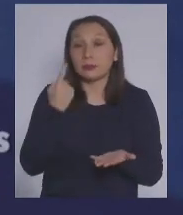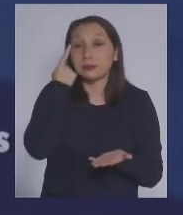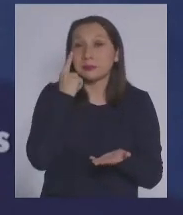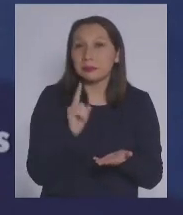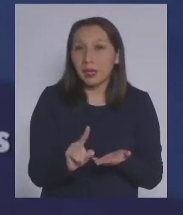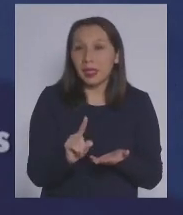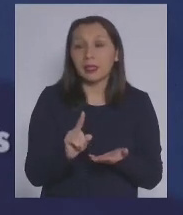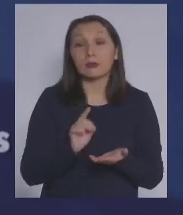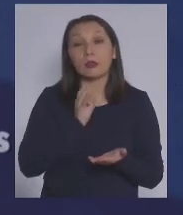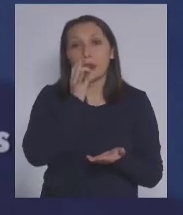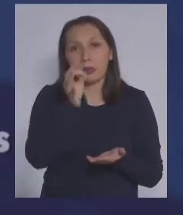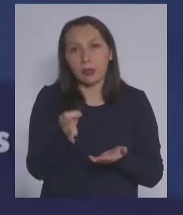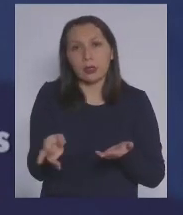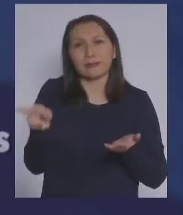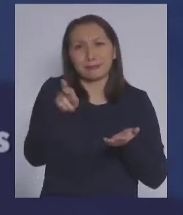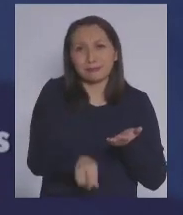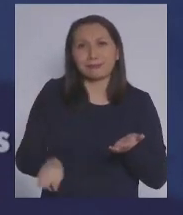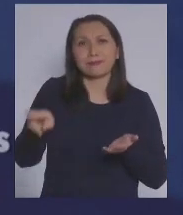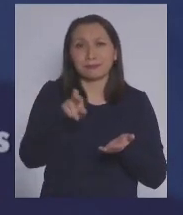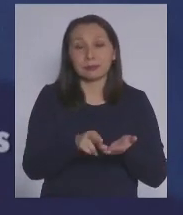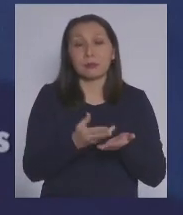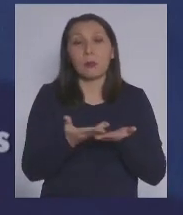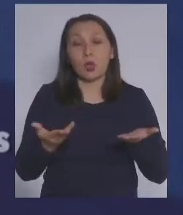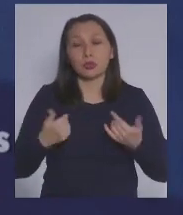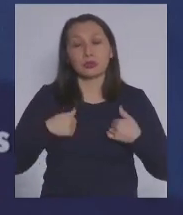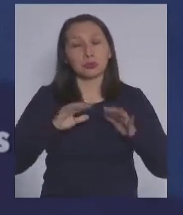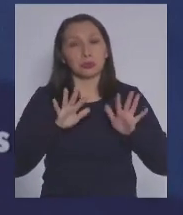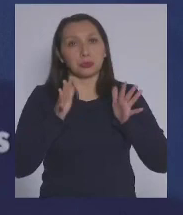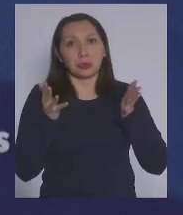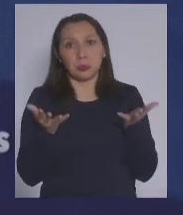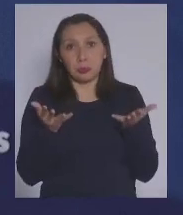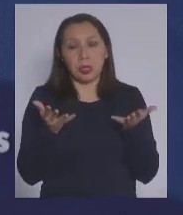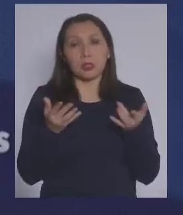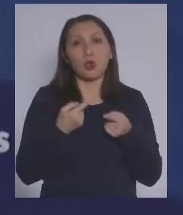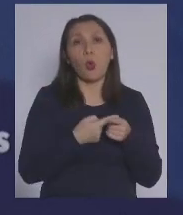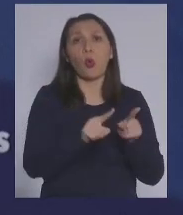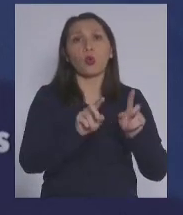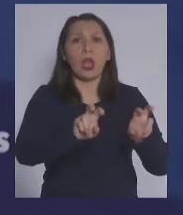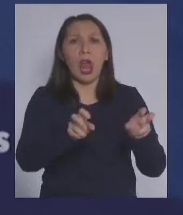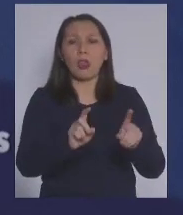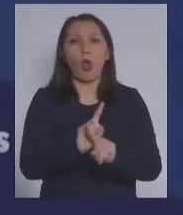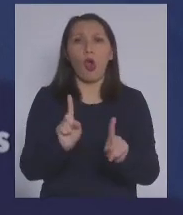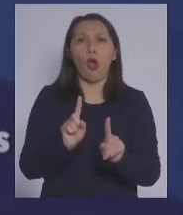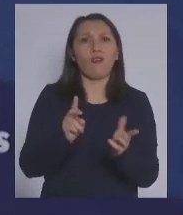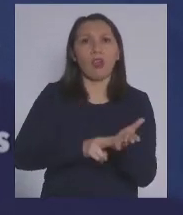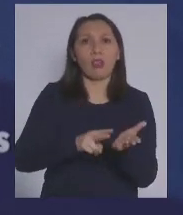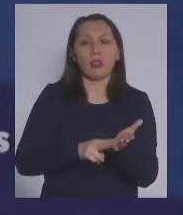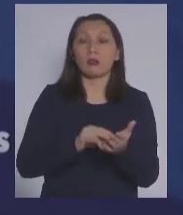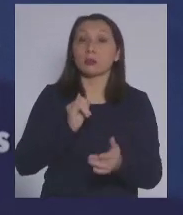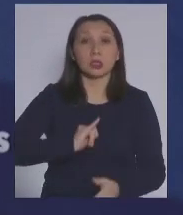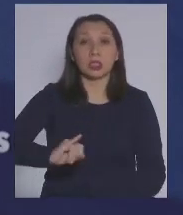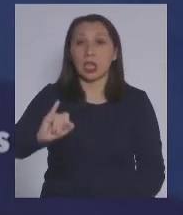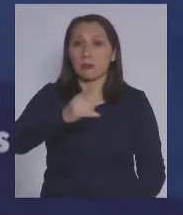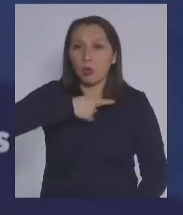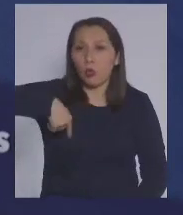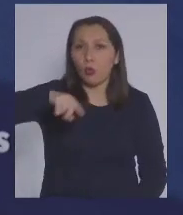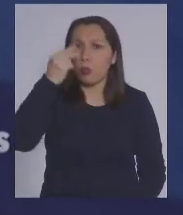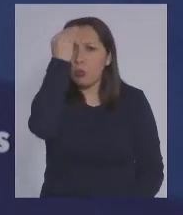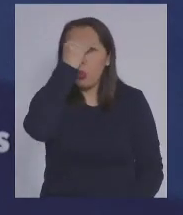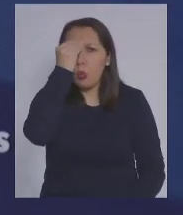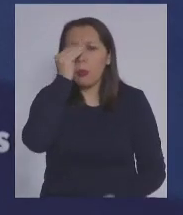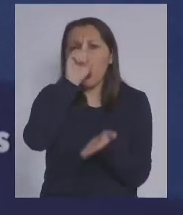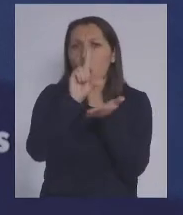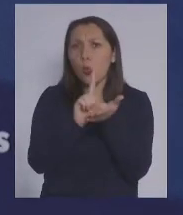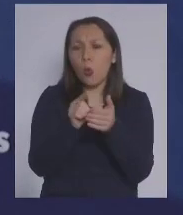y lo hemos dicho reiteradamente por eso me sorprende que otra radio diga lo contrario nosotros siempre estamos preocupados de los